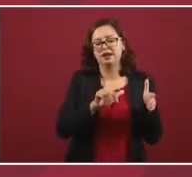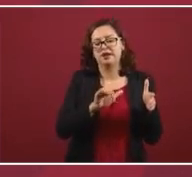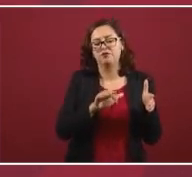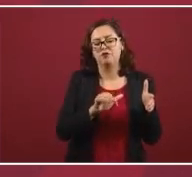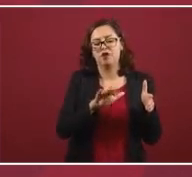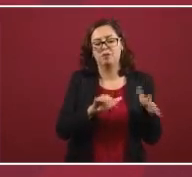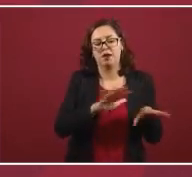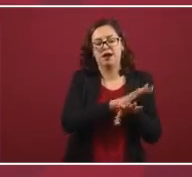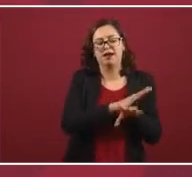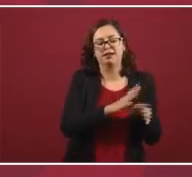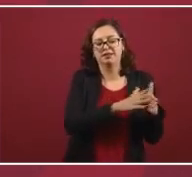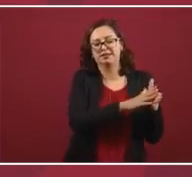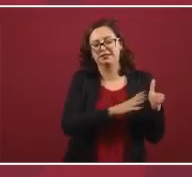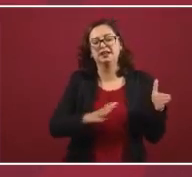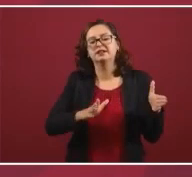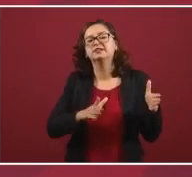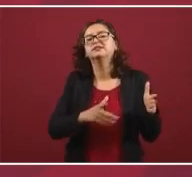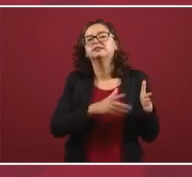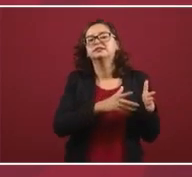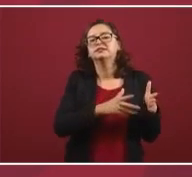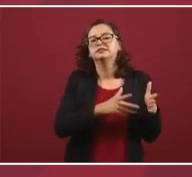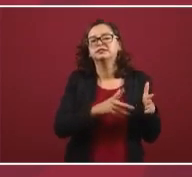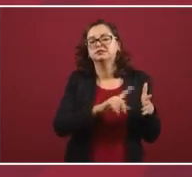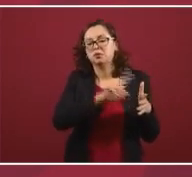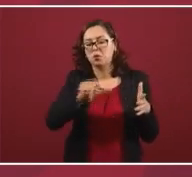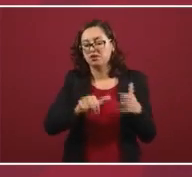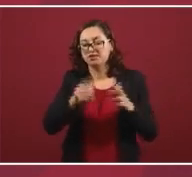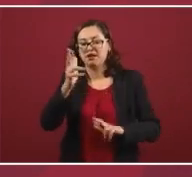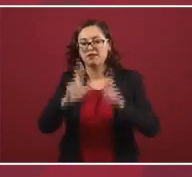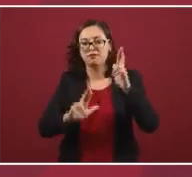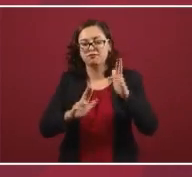¿Qué fue el periodismo en la Revolución?